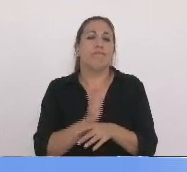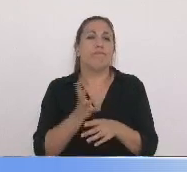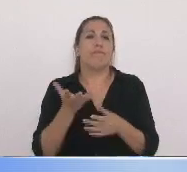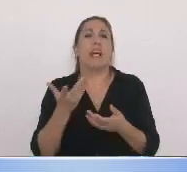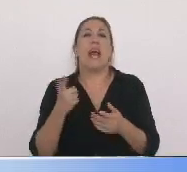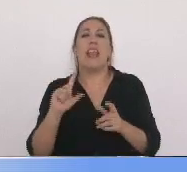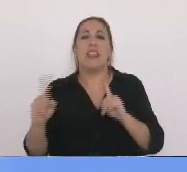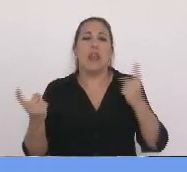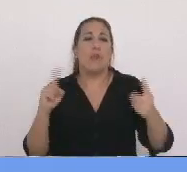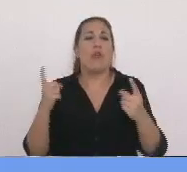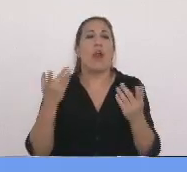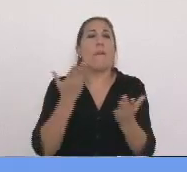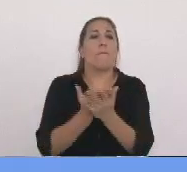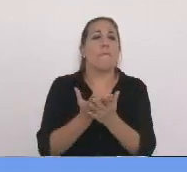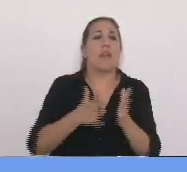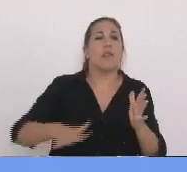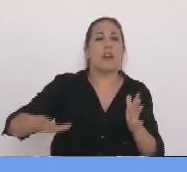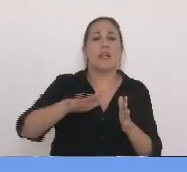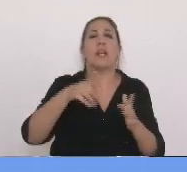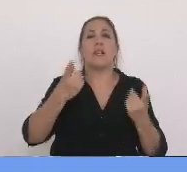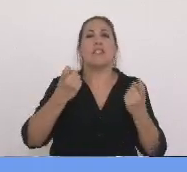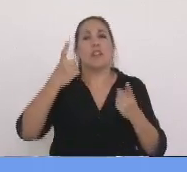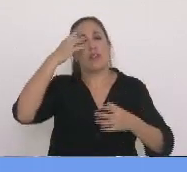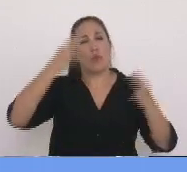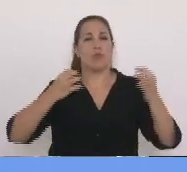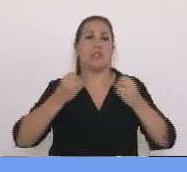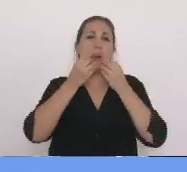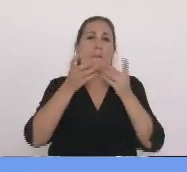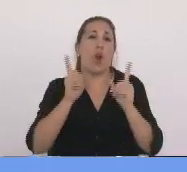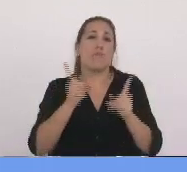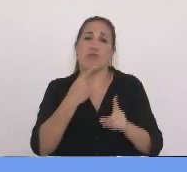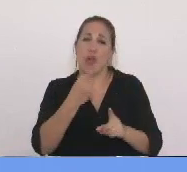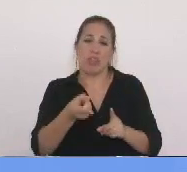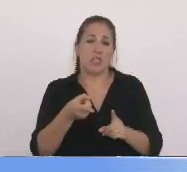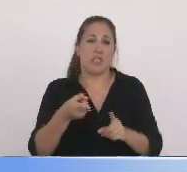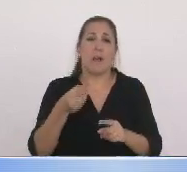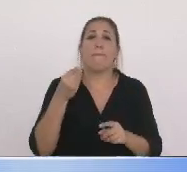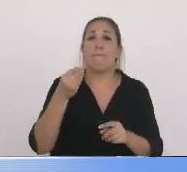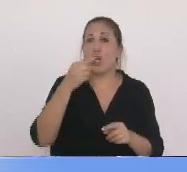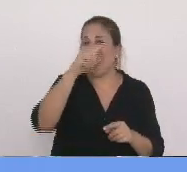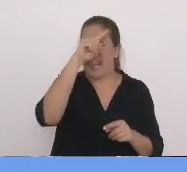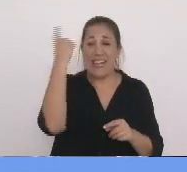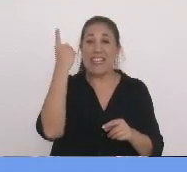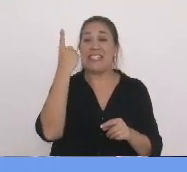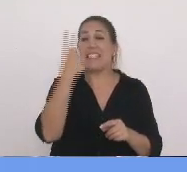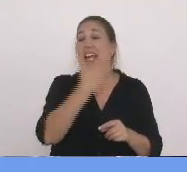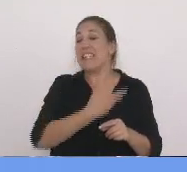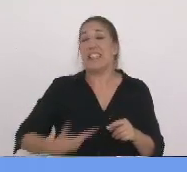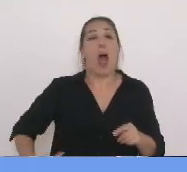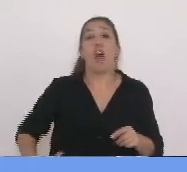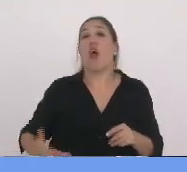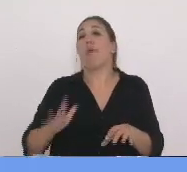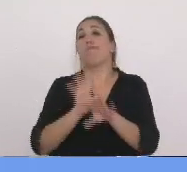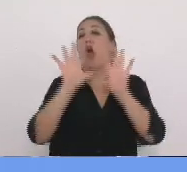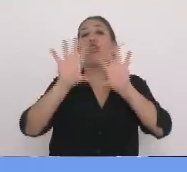y colectivas de una justicia mejor como también se dijo aquí porque el estado es un todo y la justicia